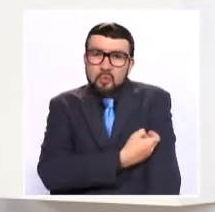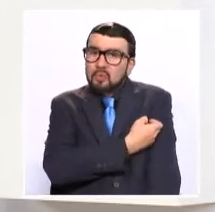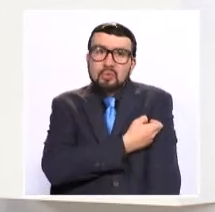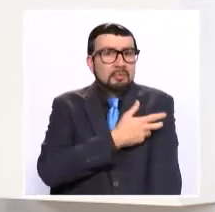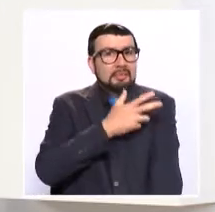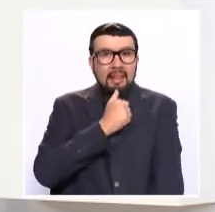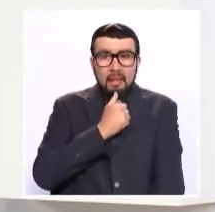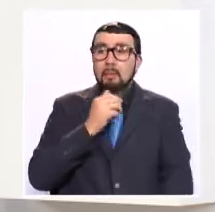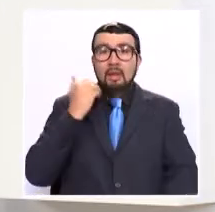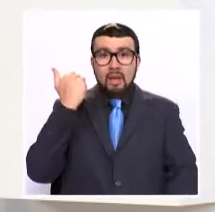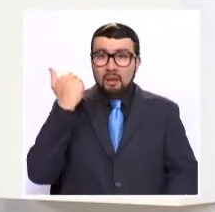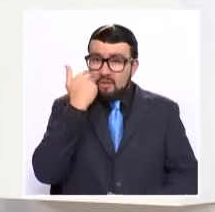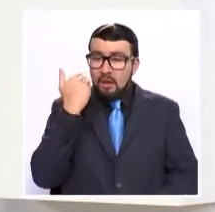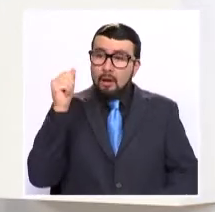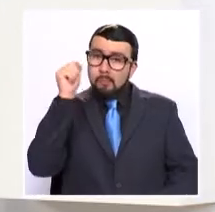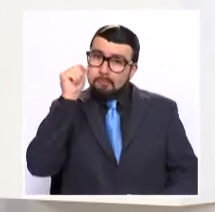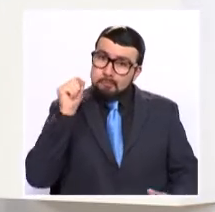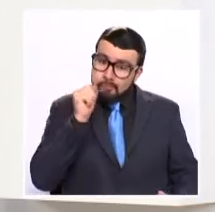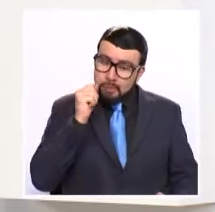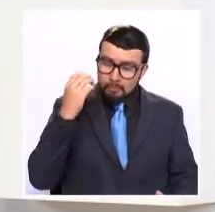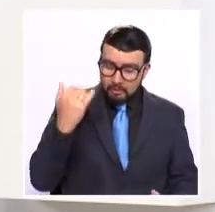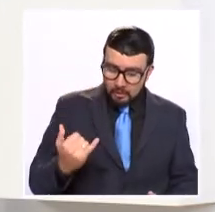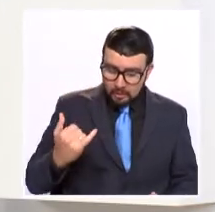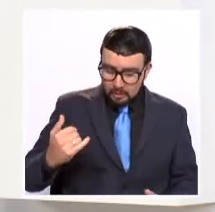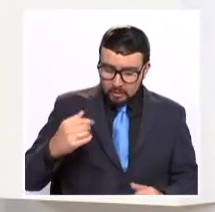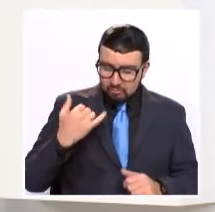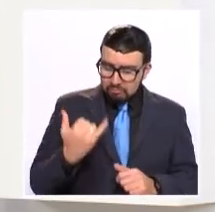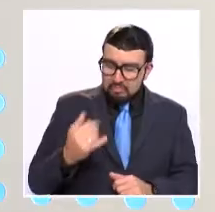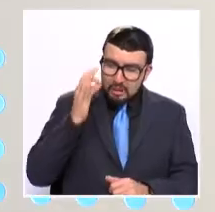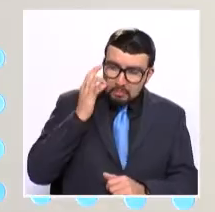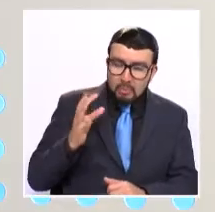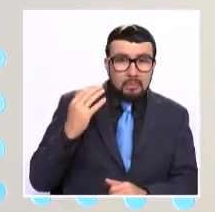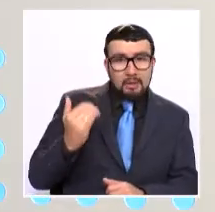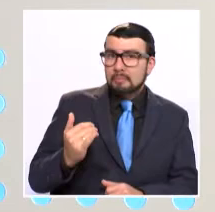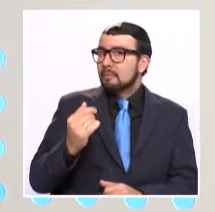que se deben de intervenir para la prevención durante el embarazo.